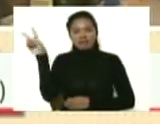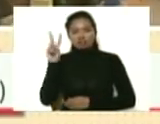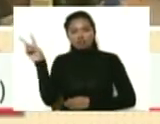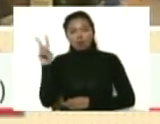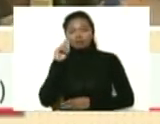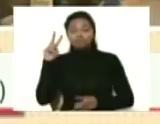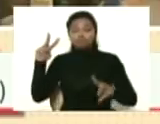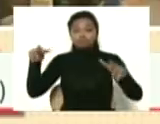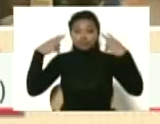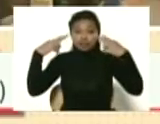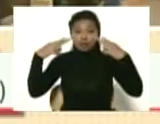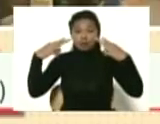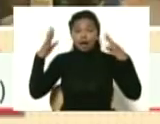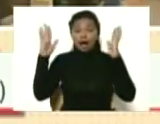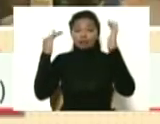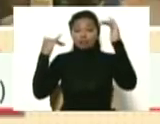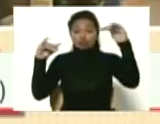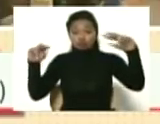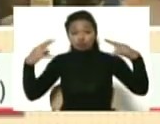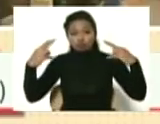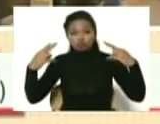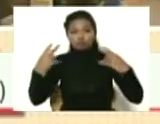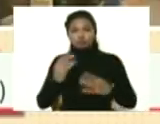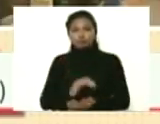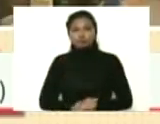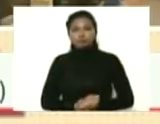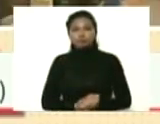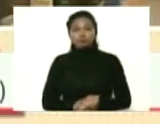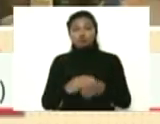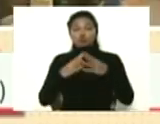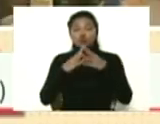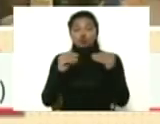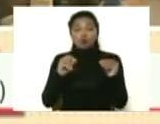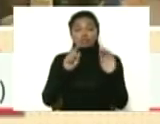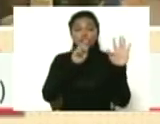Oído, atención, todas las